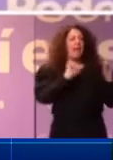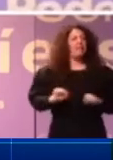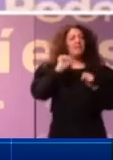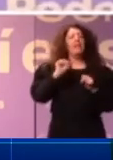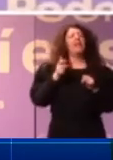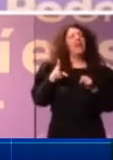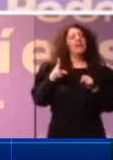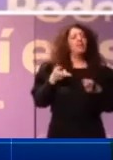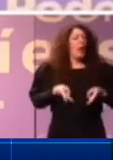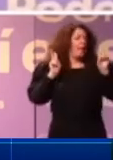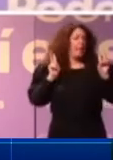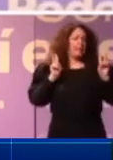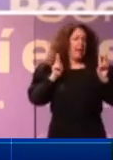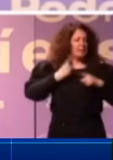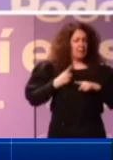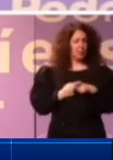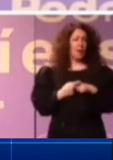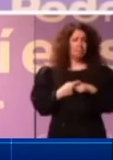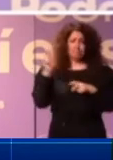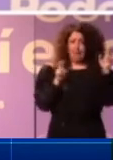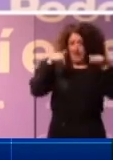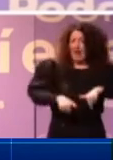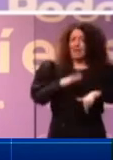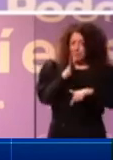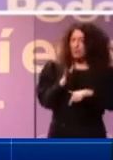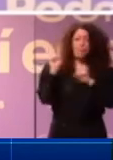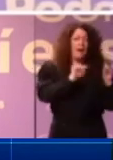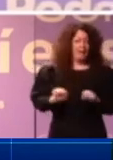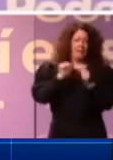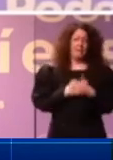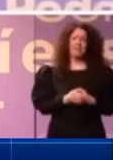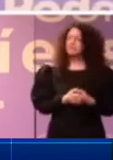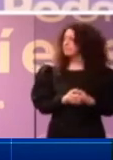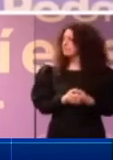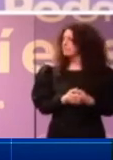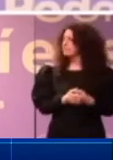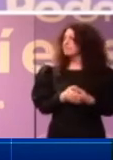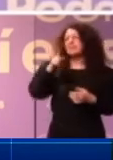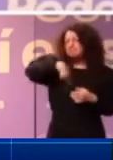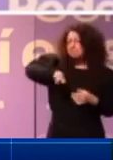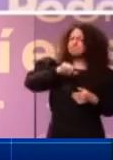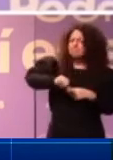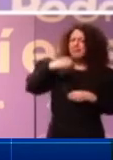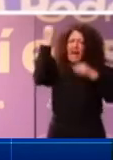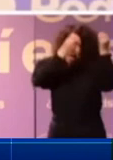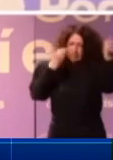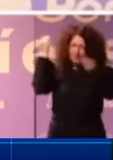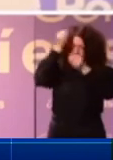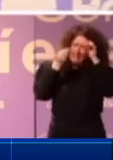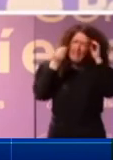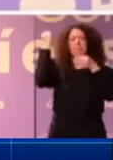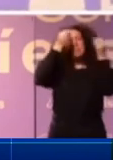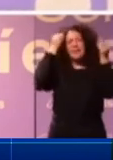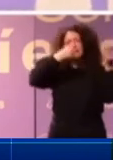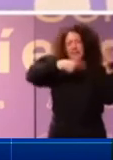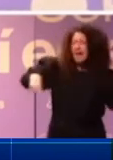peligro de asaltos, de violaciones, etcétera, etcétera, y de agresiones, lo ha creado este Gobierno, y es hora de